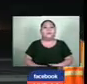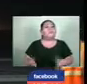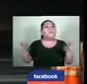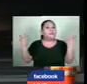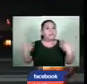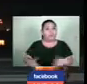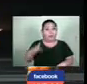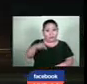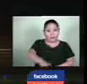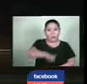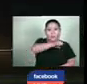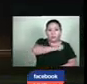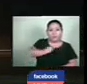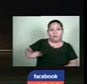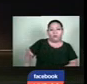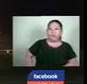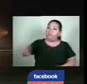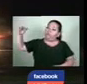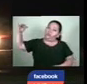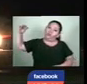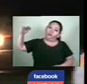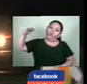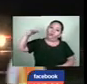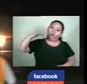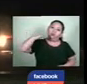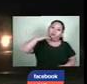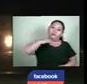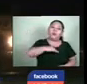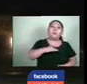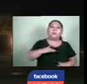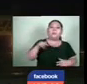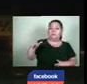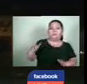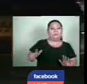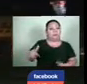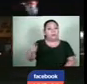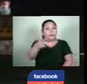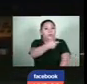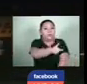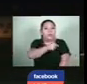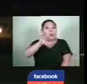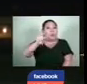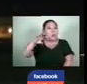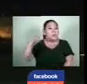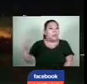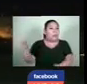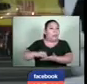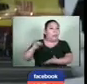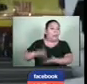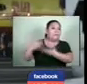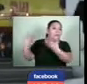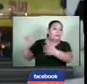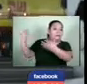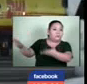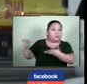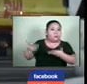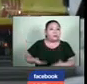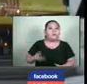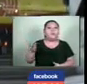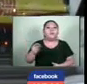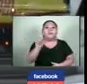Ingresó al territorio salvadoreño un nuevo lote de vacunas contra la COVID-19. El lote número 40 aterrizó con más